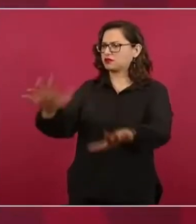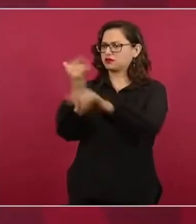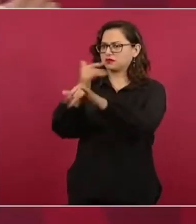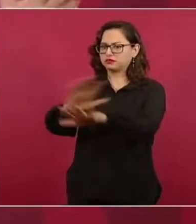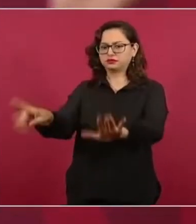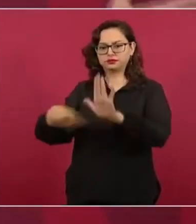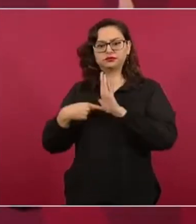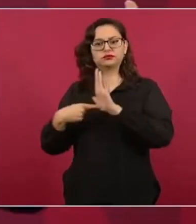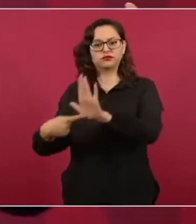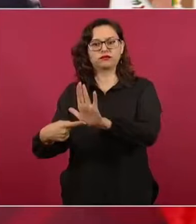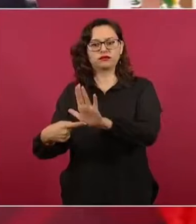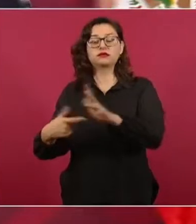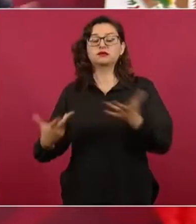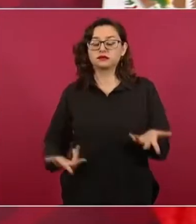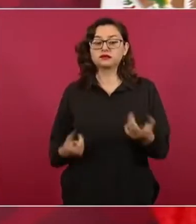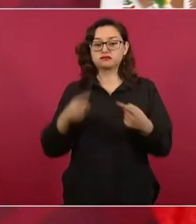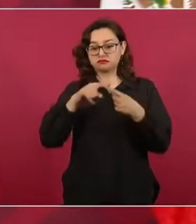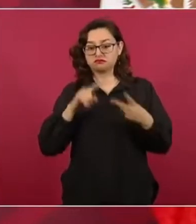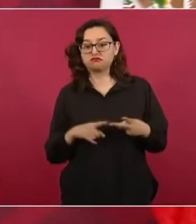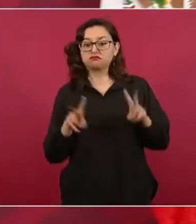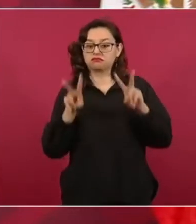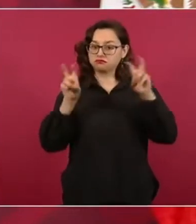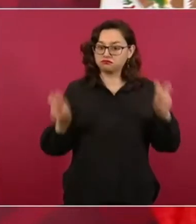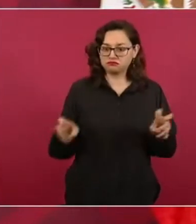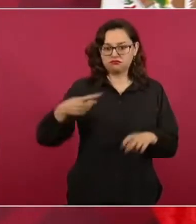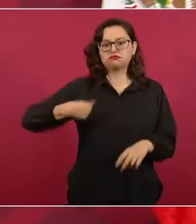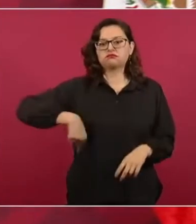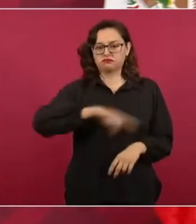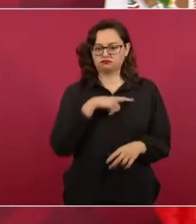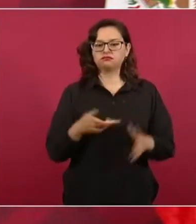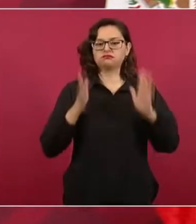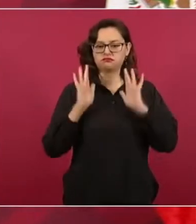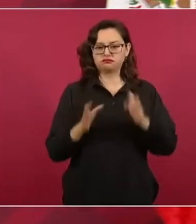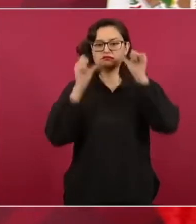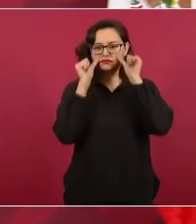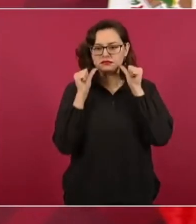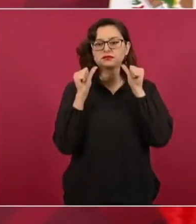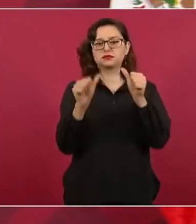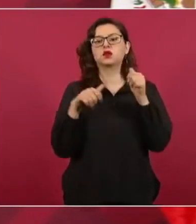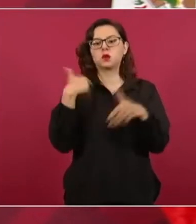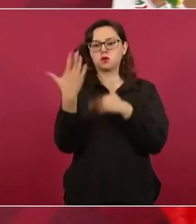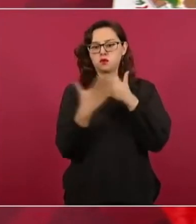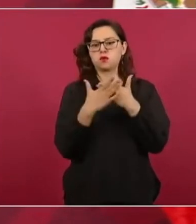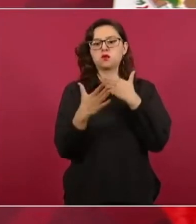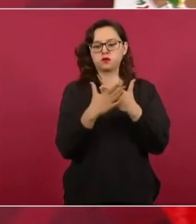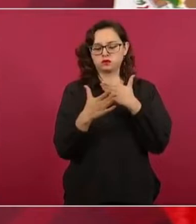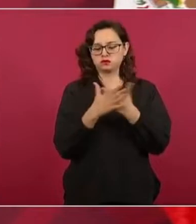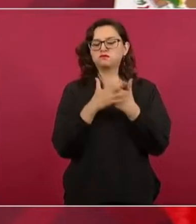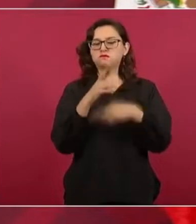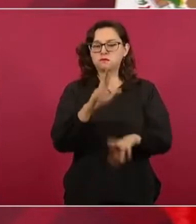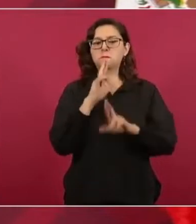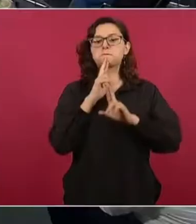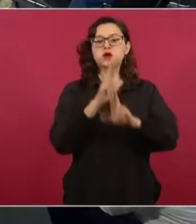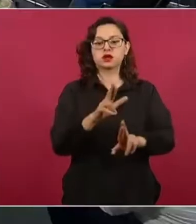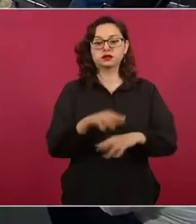que se está atendiendo este asunto y se va a resolver. Pero mañana